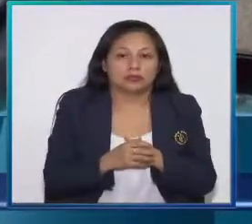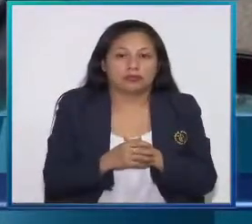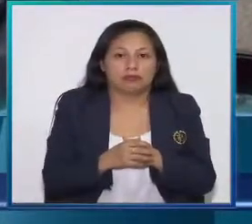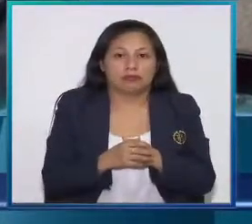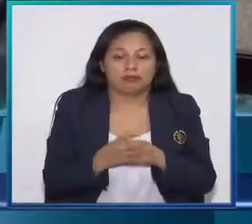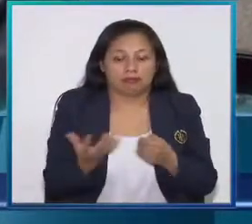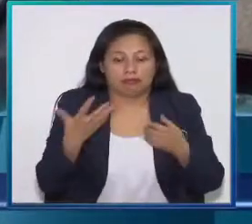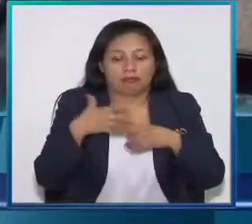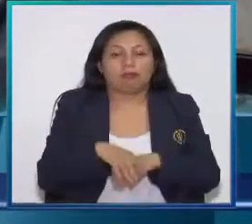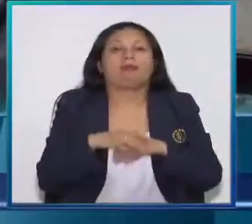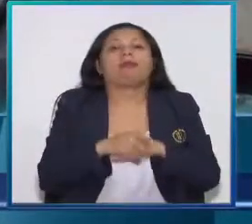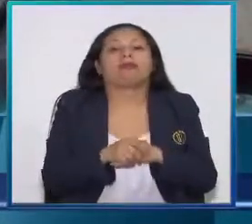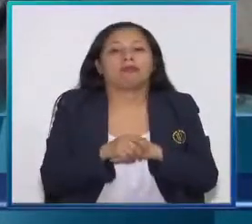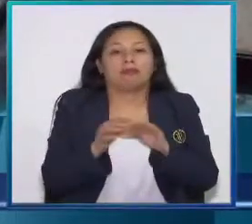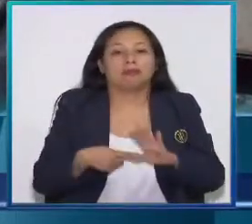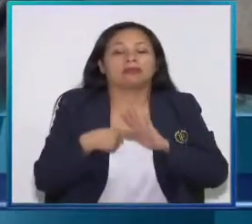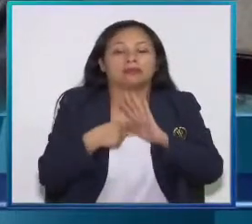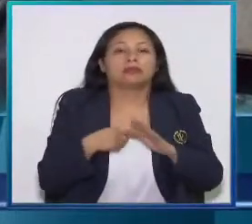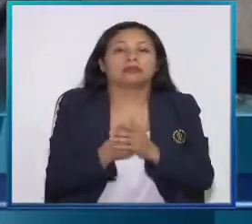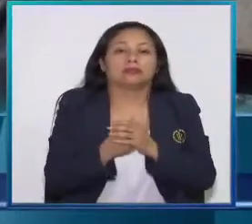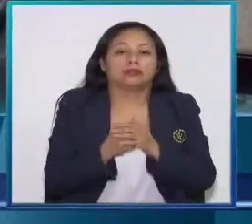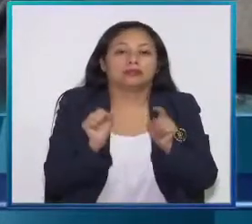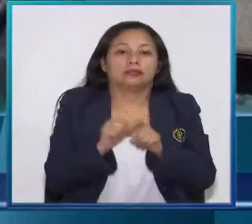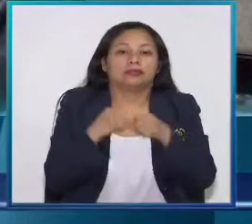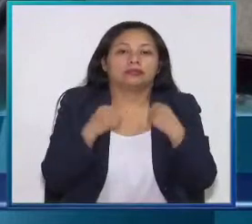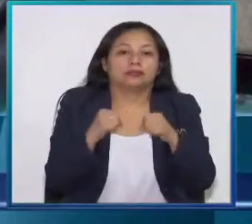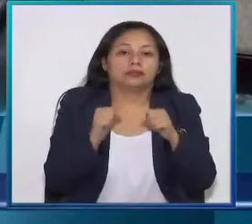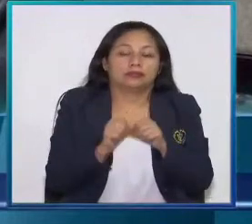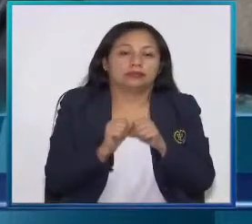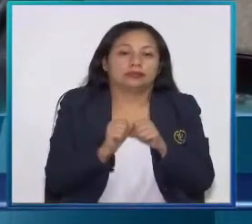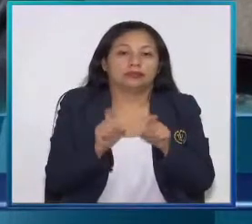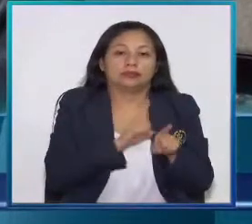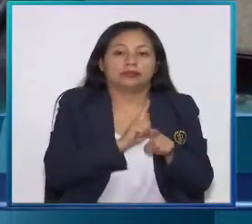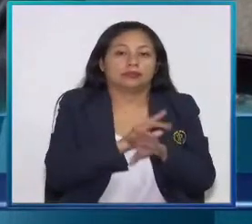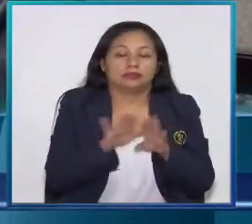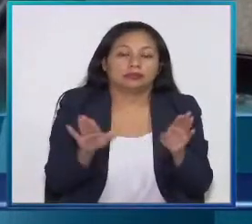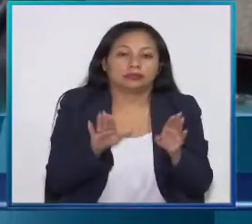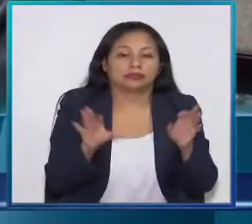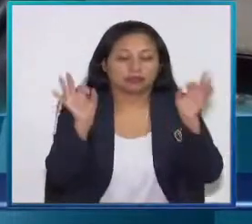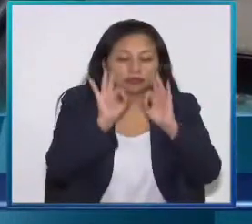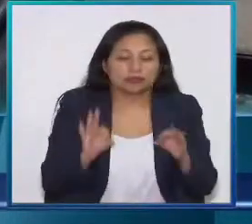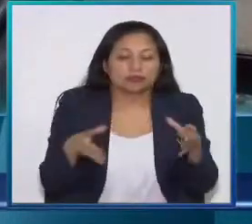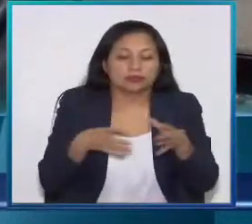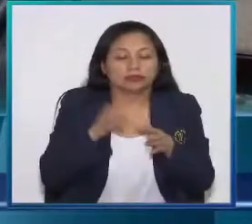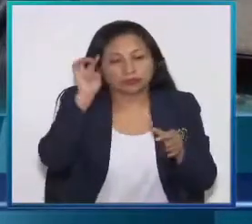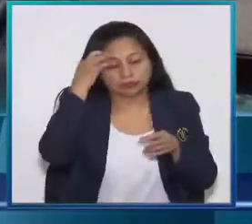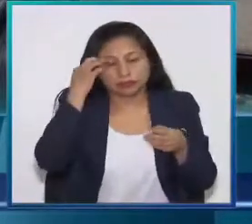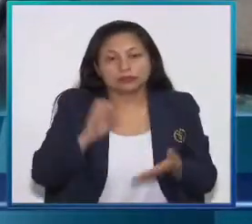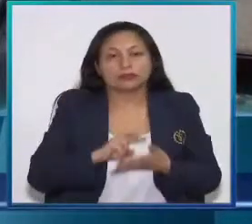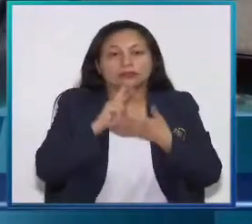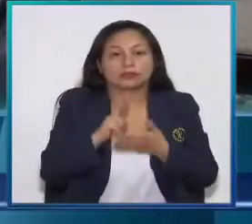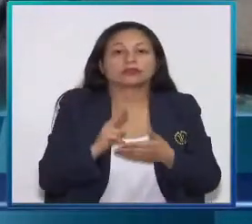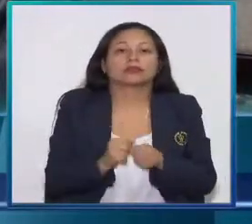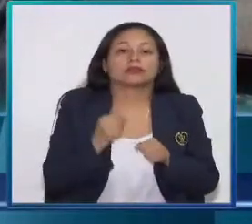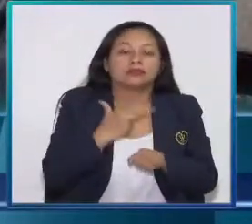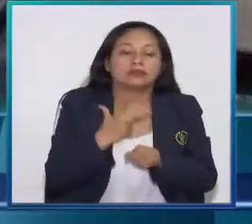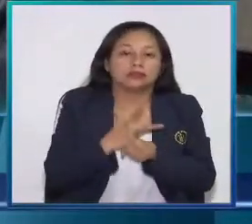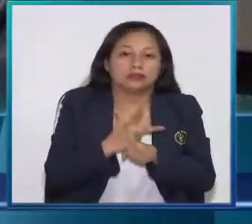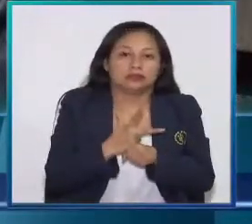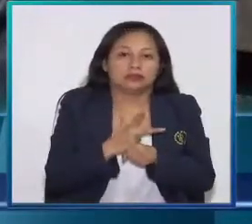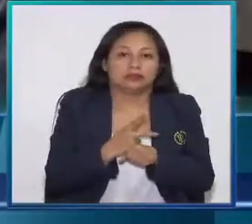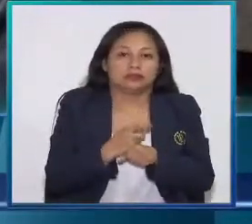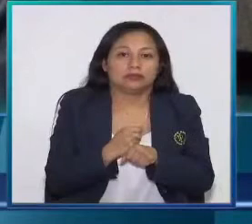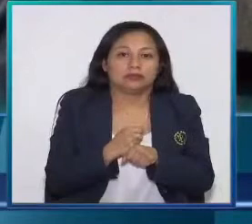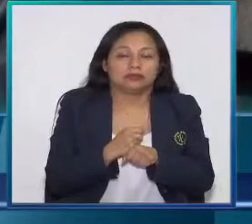Los integrantes de la Comisión de Postulación deberán realizar sus funciones conforme a la Constitución Política de la República de Guatemala